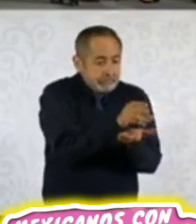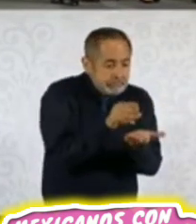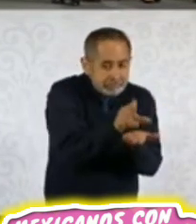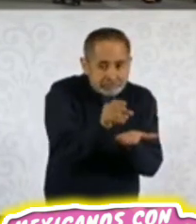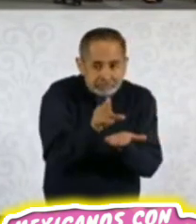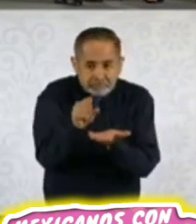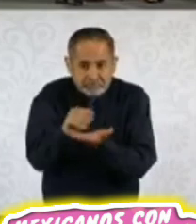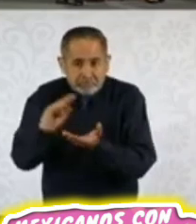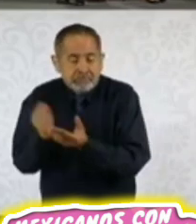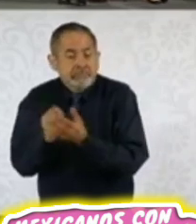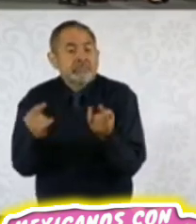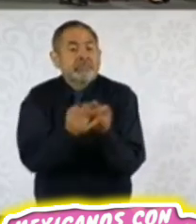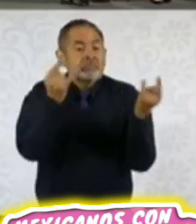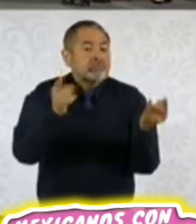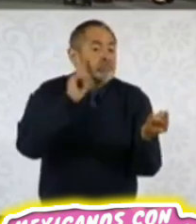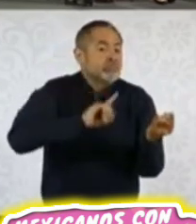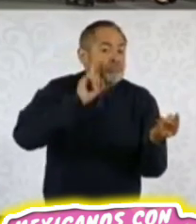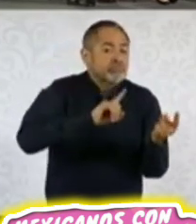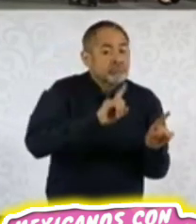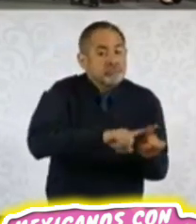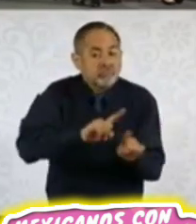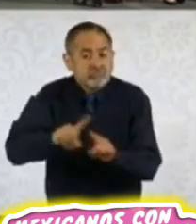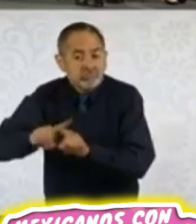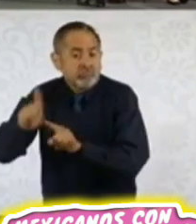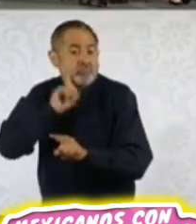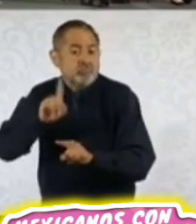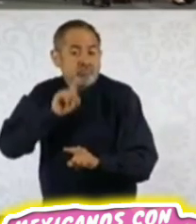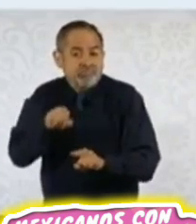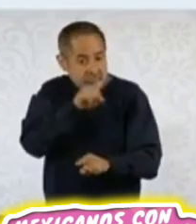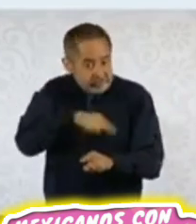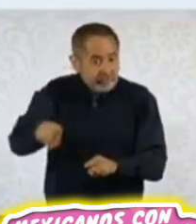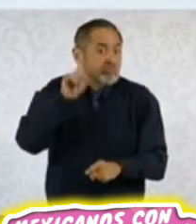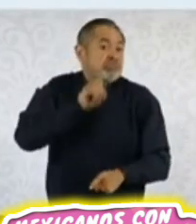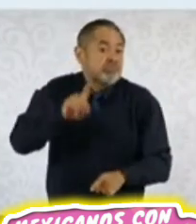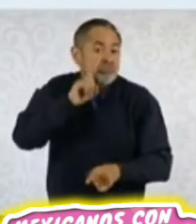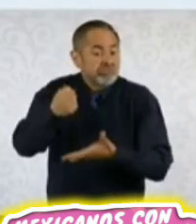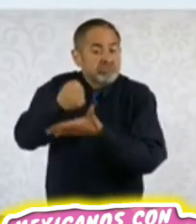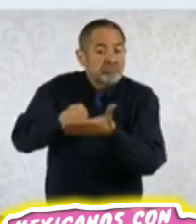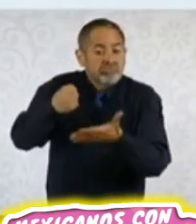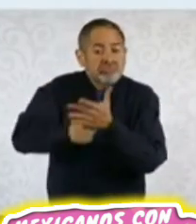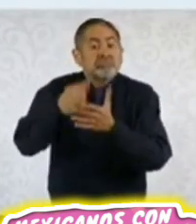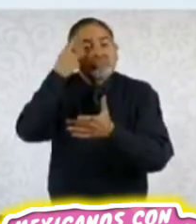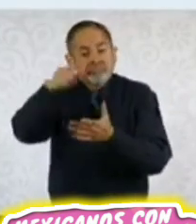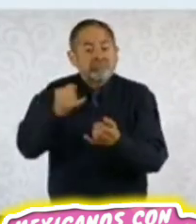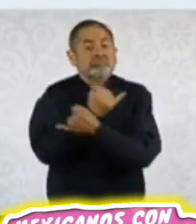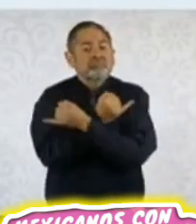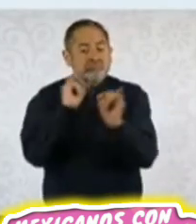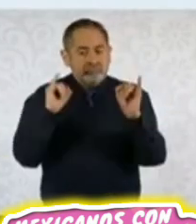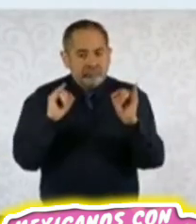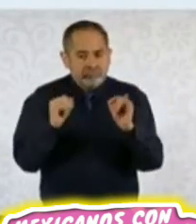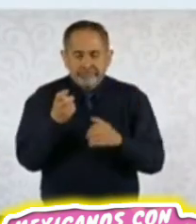participaron en el proceso de la independencia. Esto va a ser muy importante porque lo que tenemos de estas